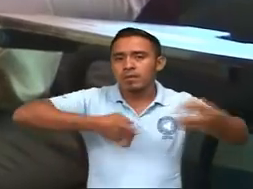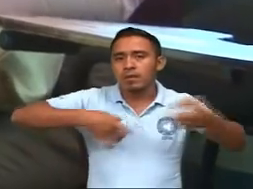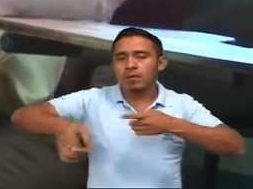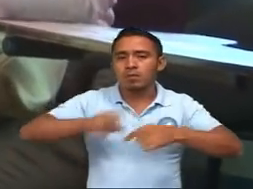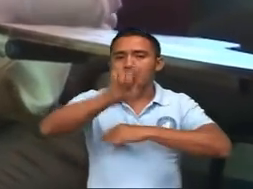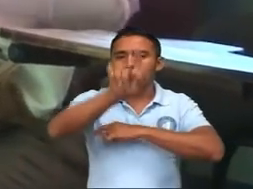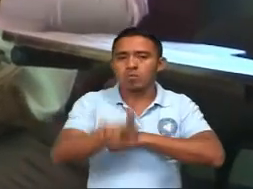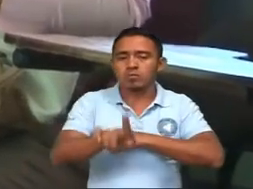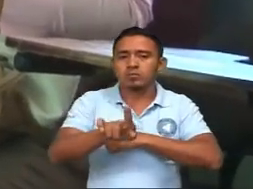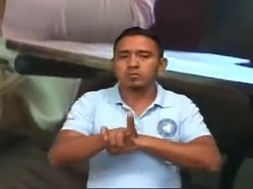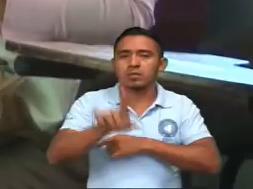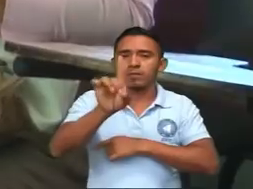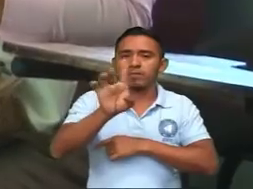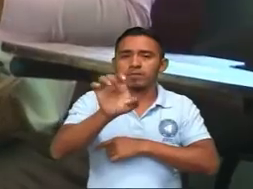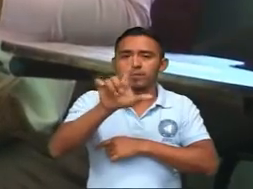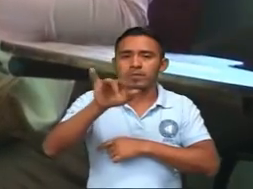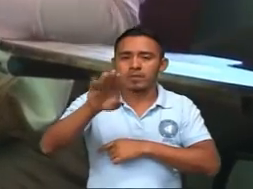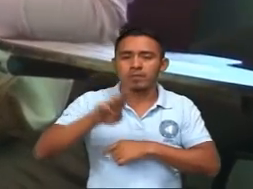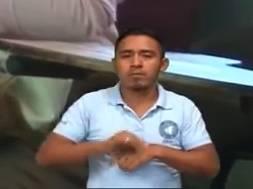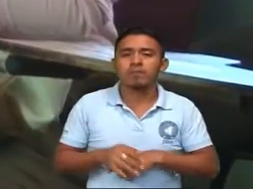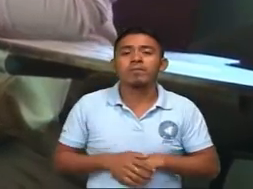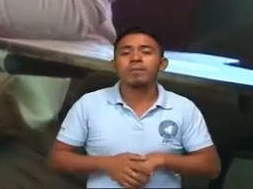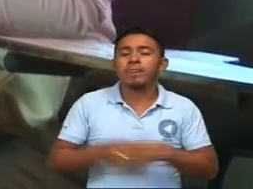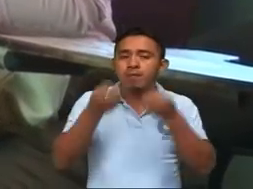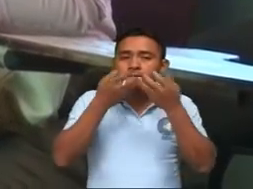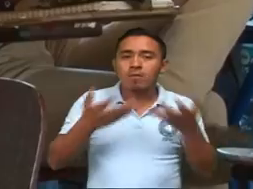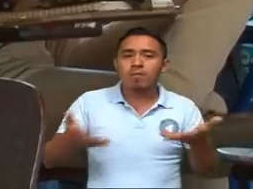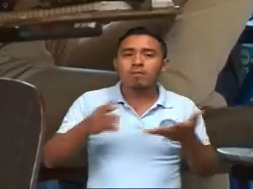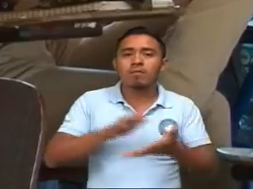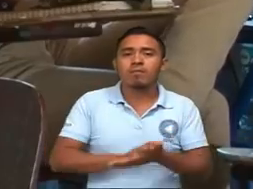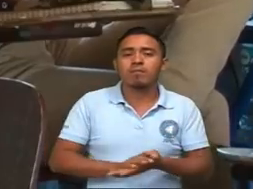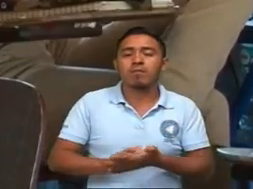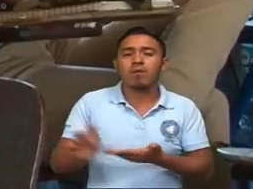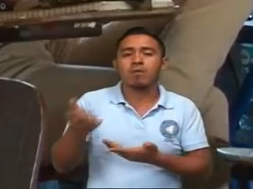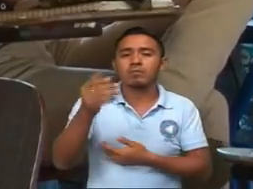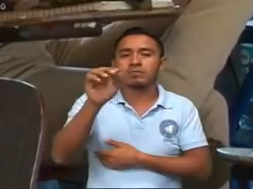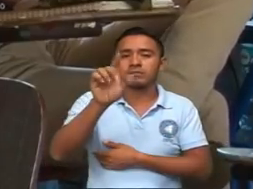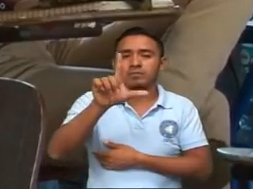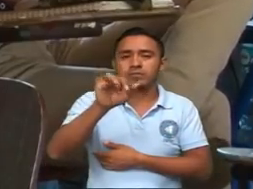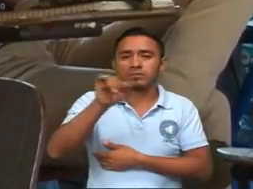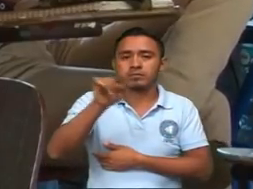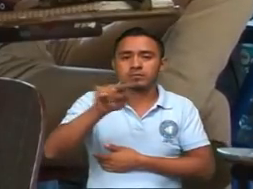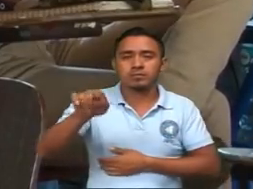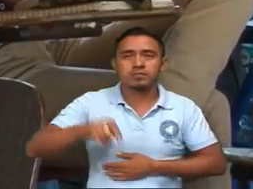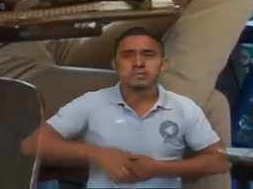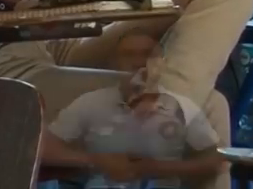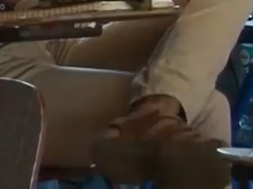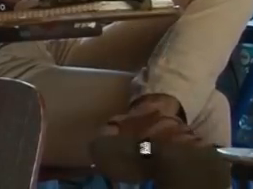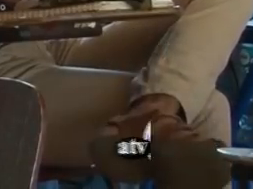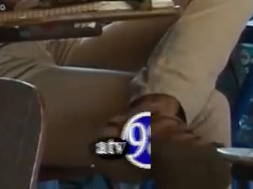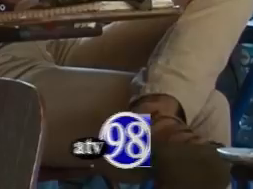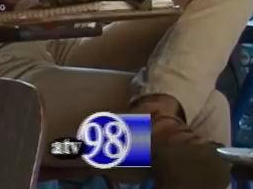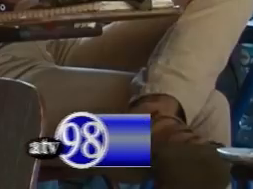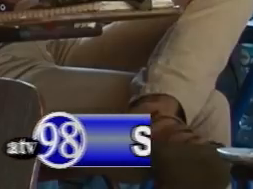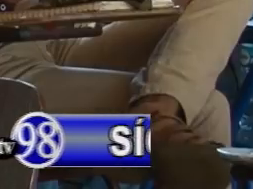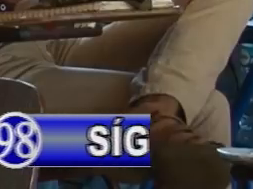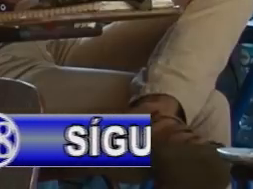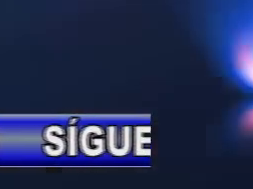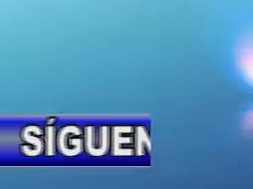Distrito 1 de Managua, del MINED. Con cámara de Wendell Noguera para el canal parlamentario, informó Liz Escoto.